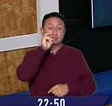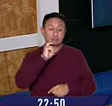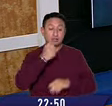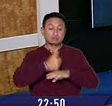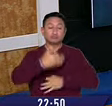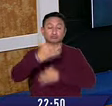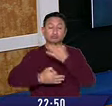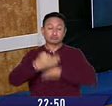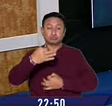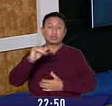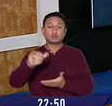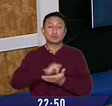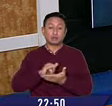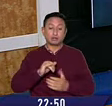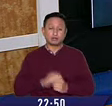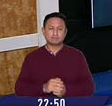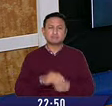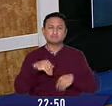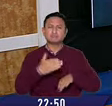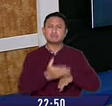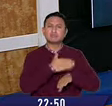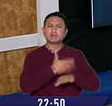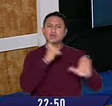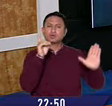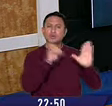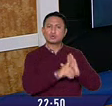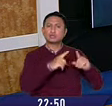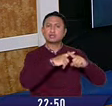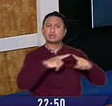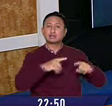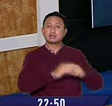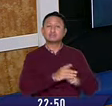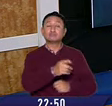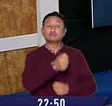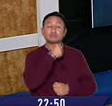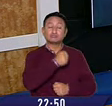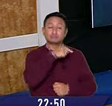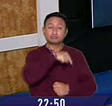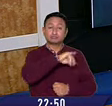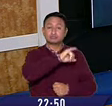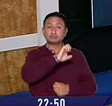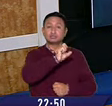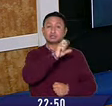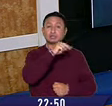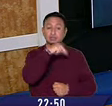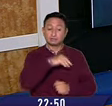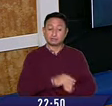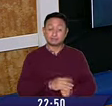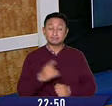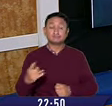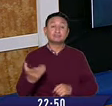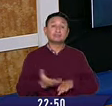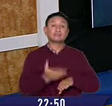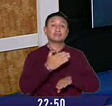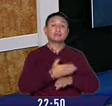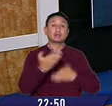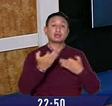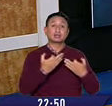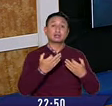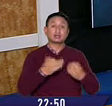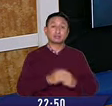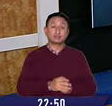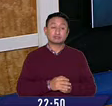de Manhattan. La denuncia fue presentada por la excolumnista Jean Carroll, a quien agredió en una tienda de